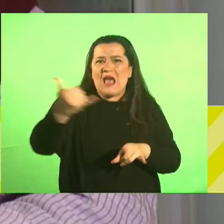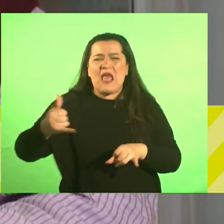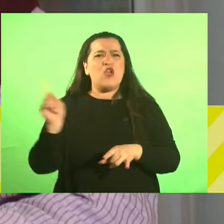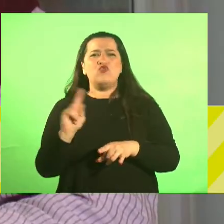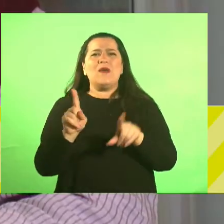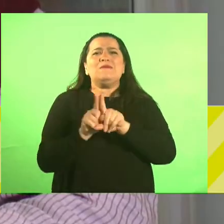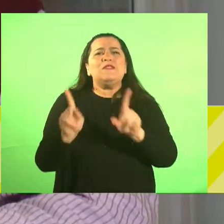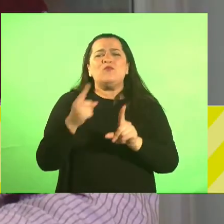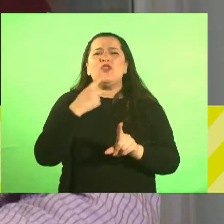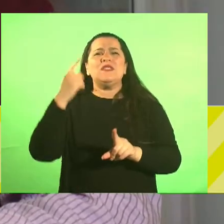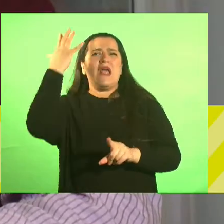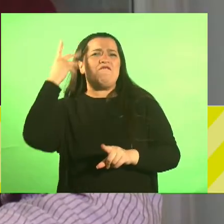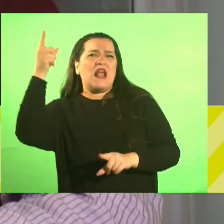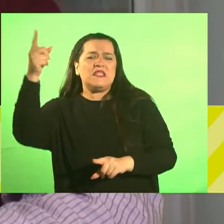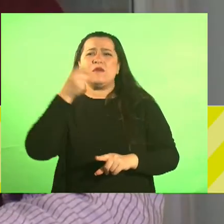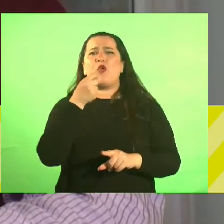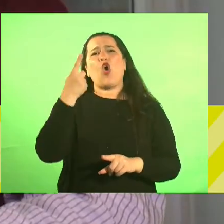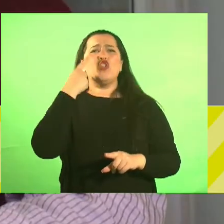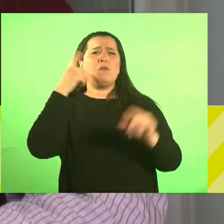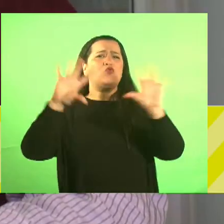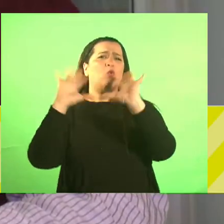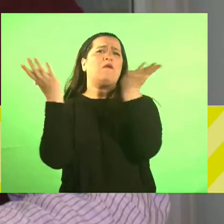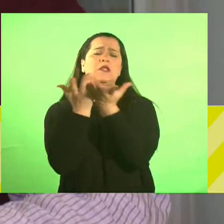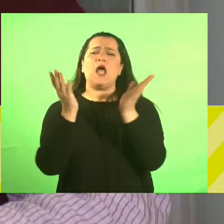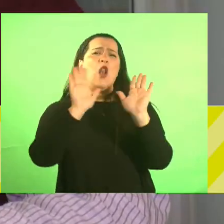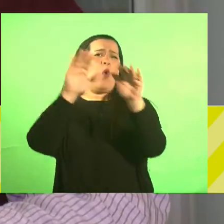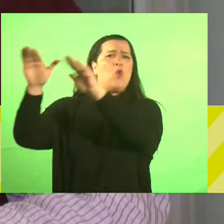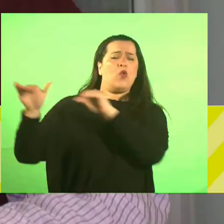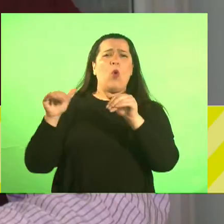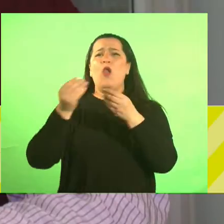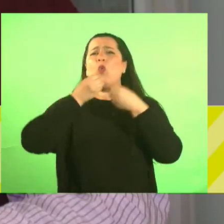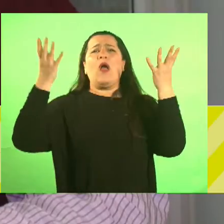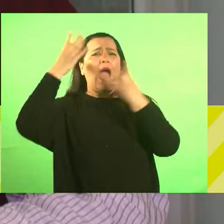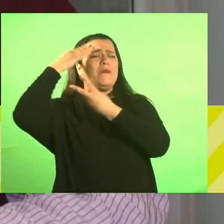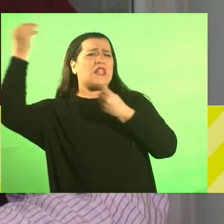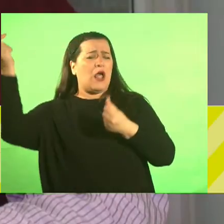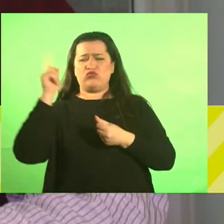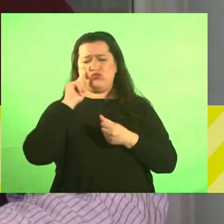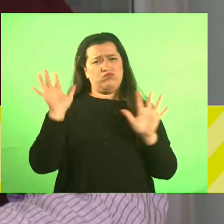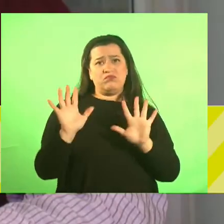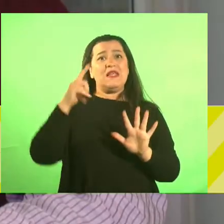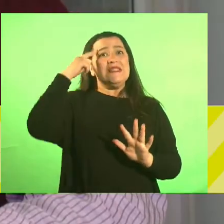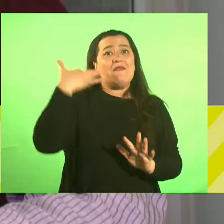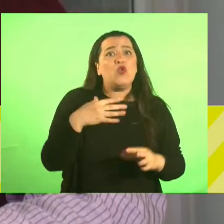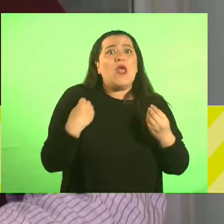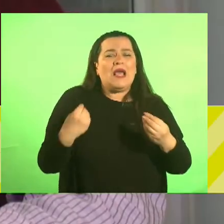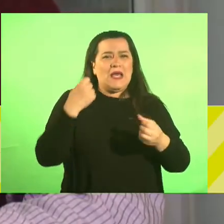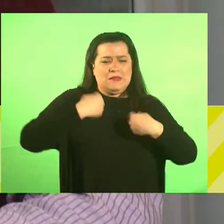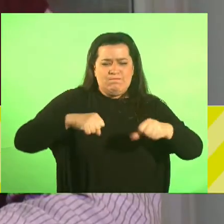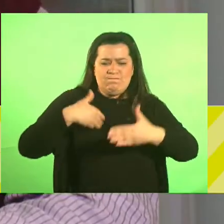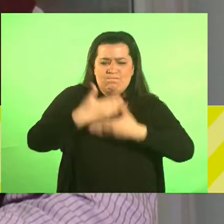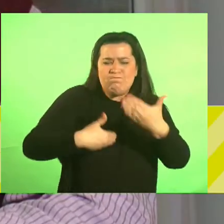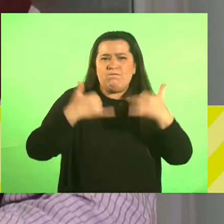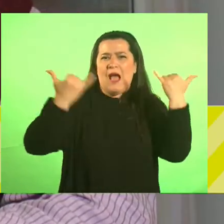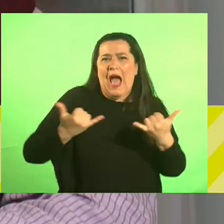como dicen los franceses, el conocimiento es universal, es abstracto o está en cualquier parte. ¿no? La sabiduría es práctica, concreta,